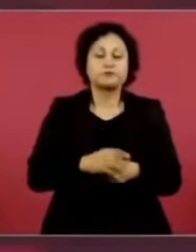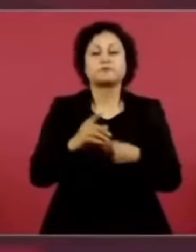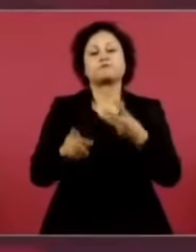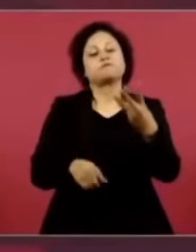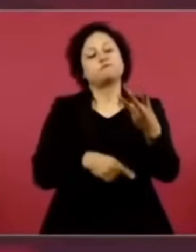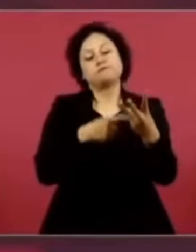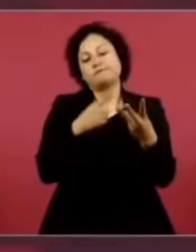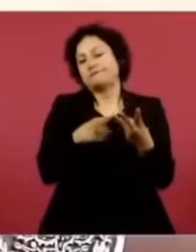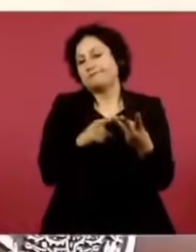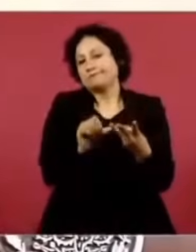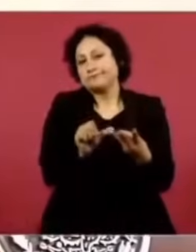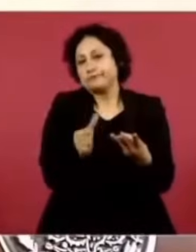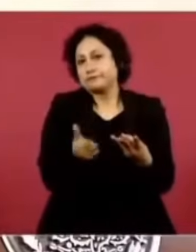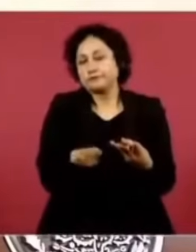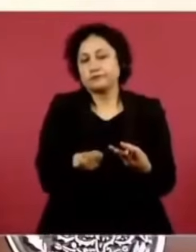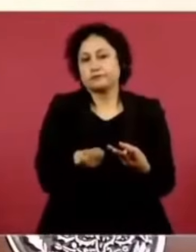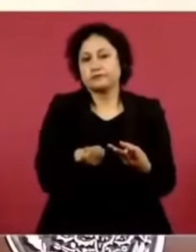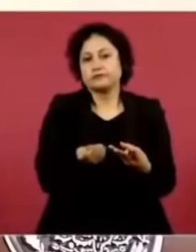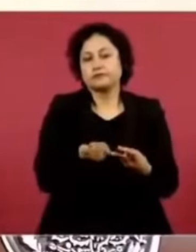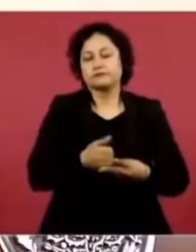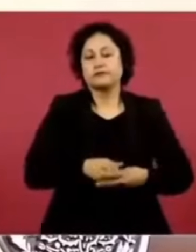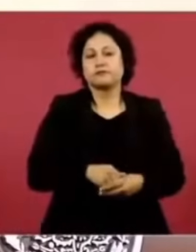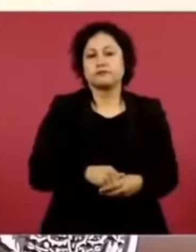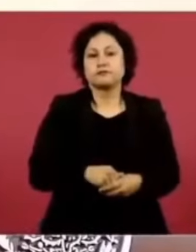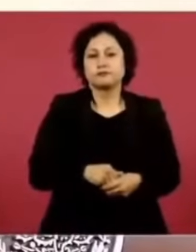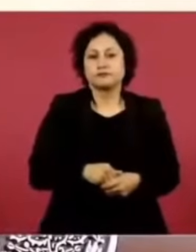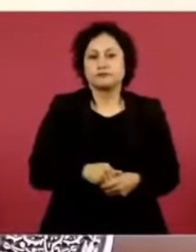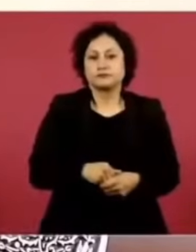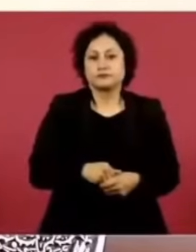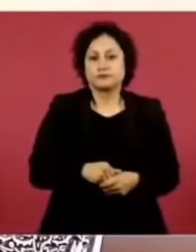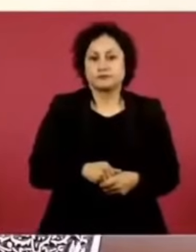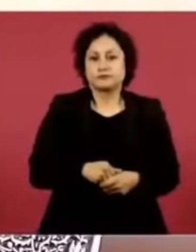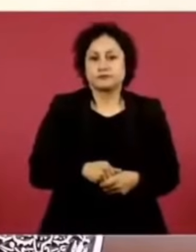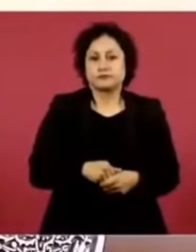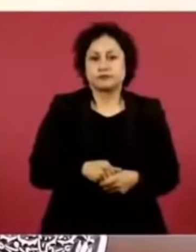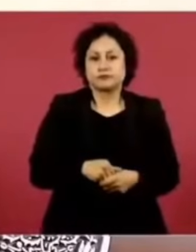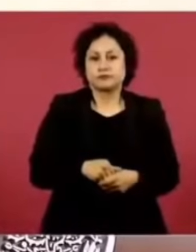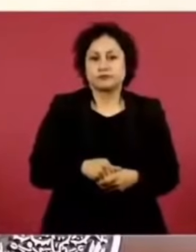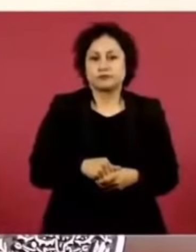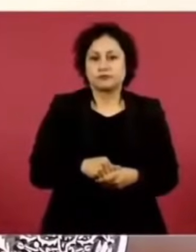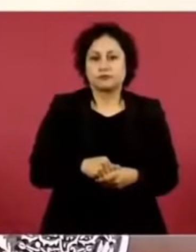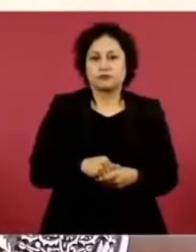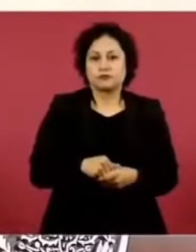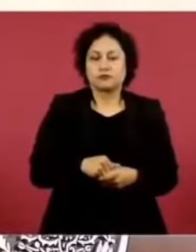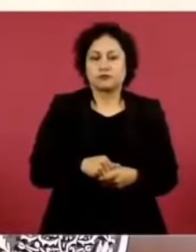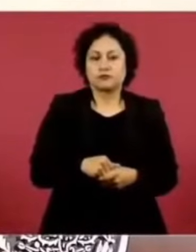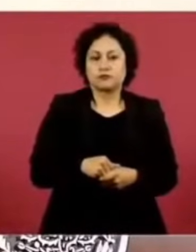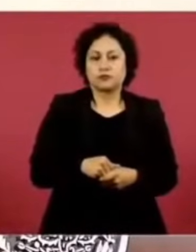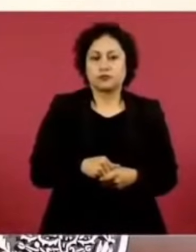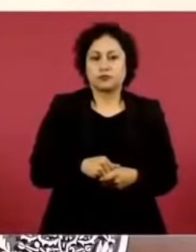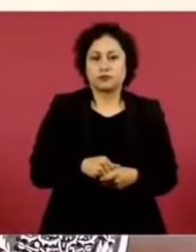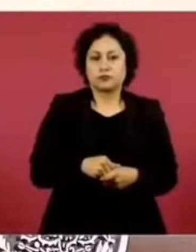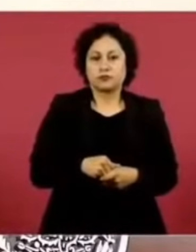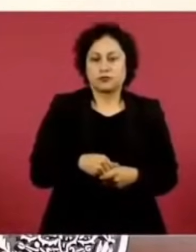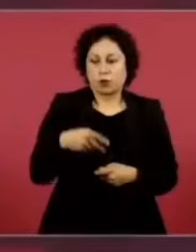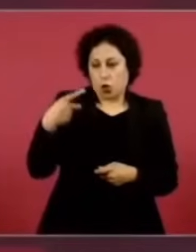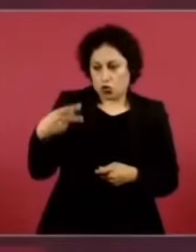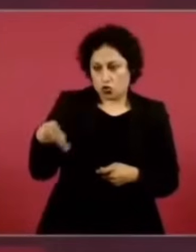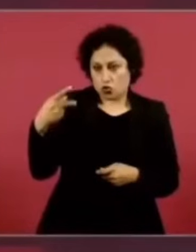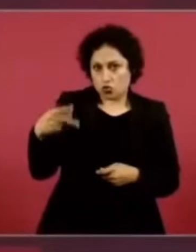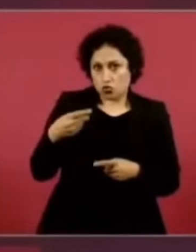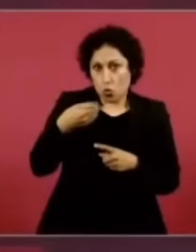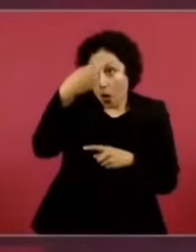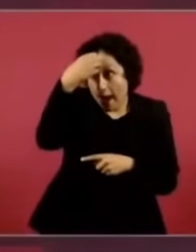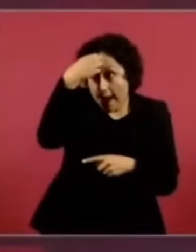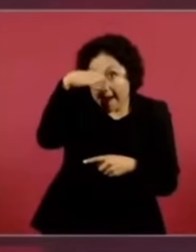tiene que haber demostrado en su trabajo